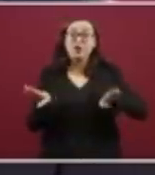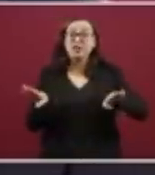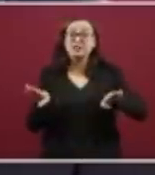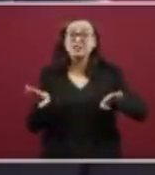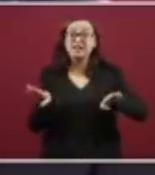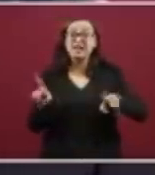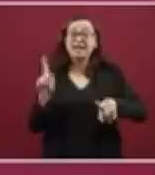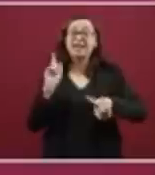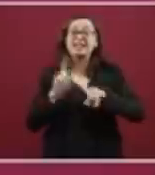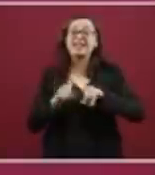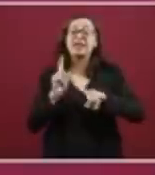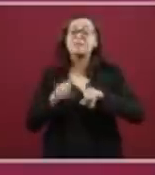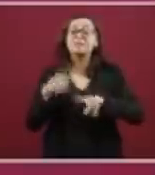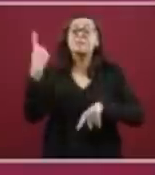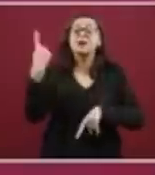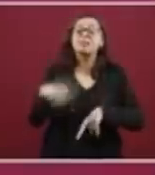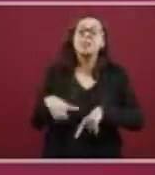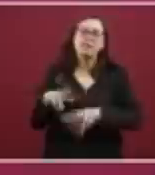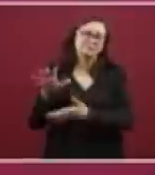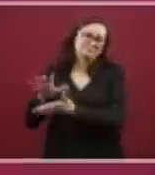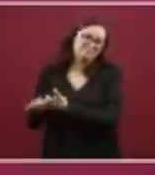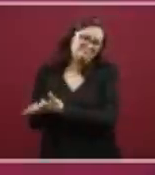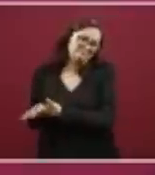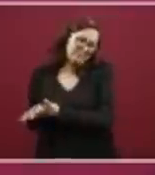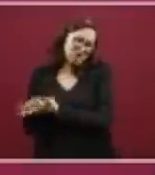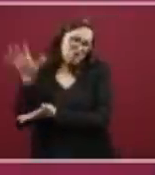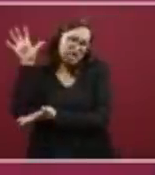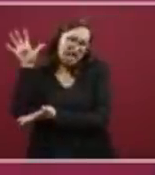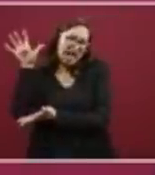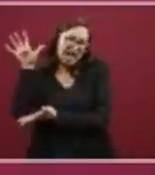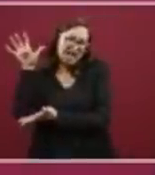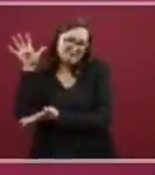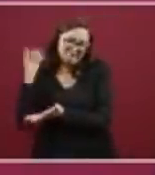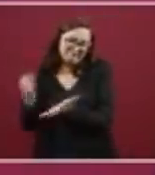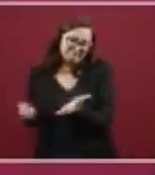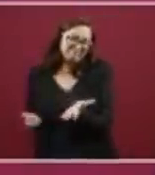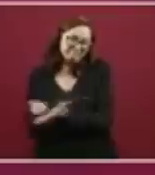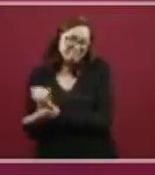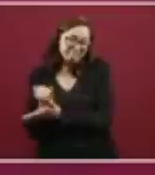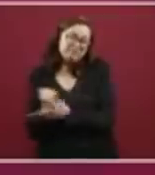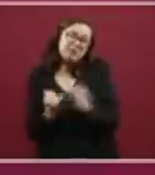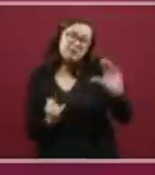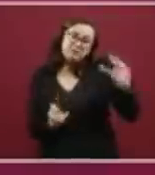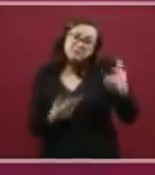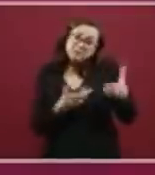pues es la mayoría la que decide.